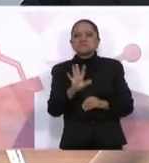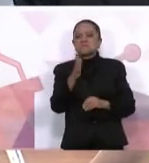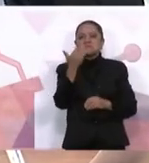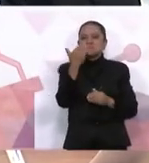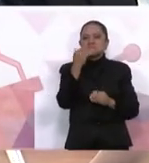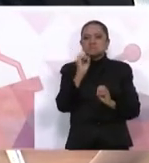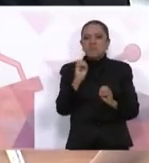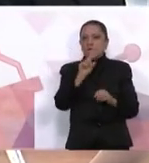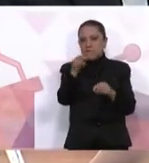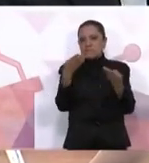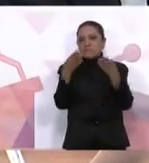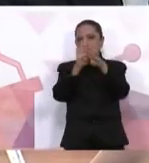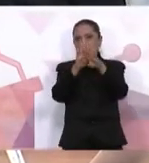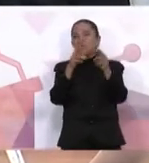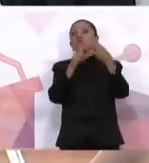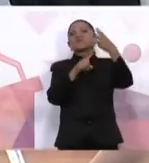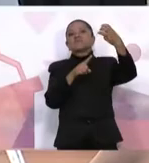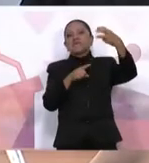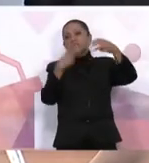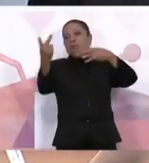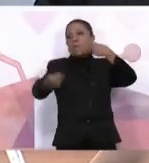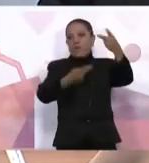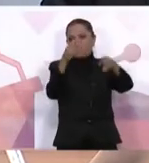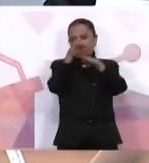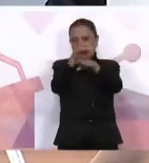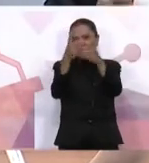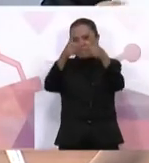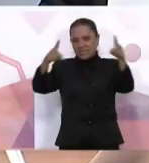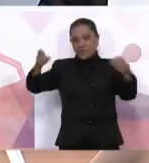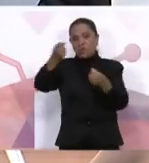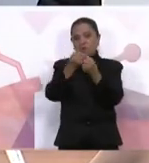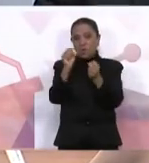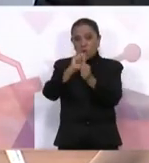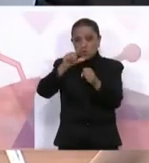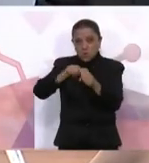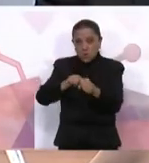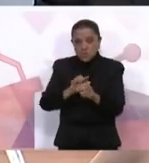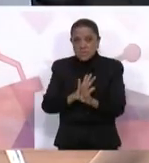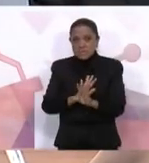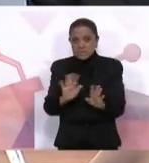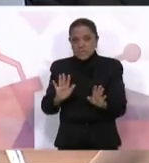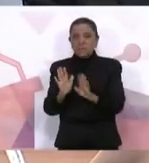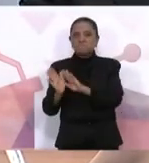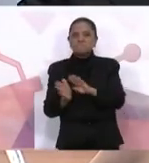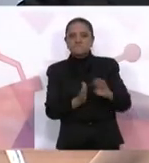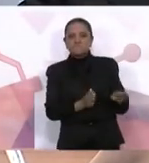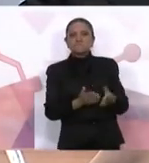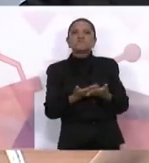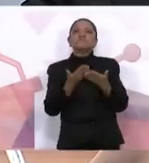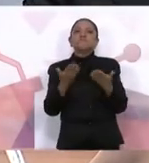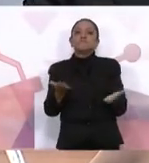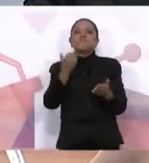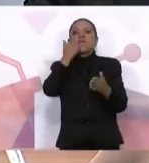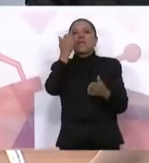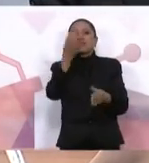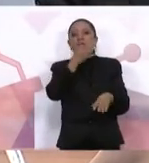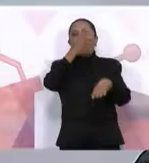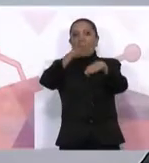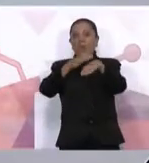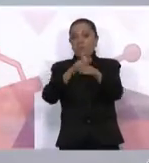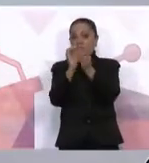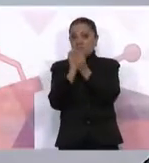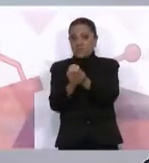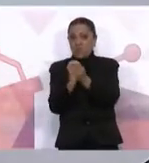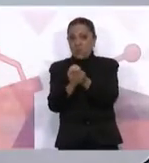tercera pregunta sobre desarrollo social pasamos entonces ahora y quisiera apuntar que en el sorteo correspondiente